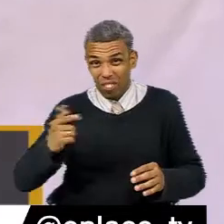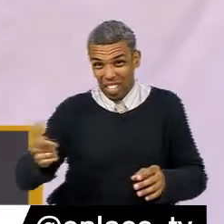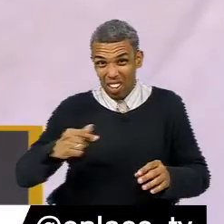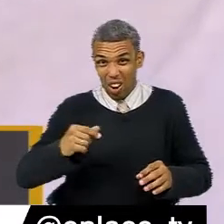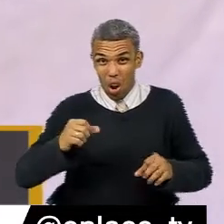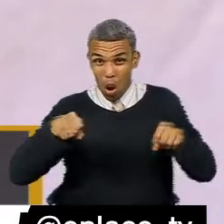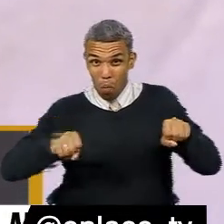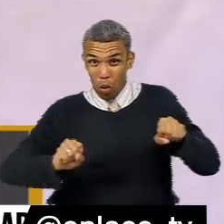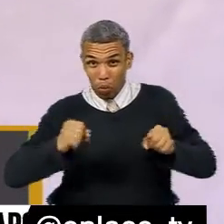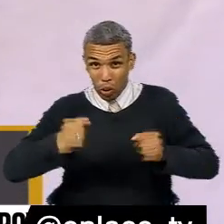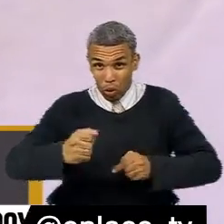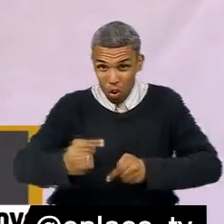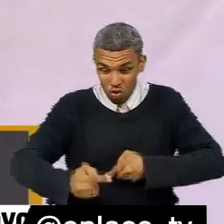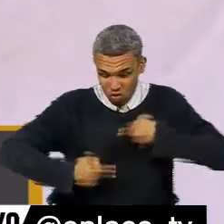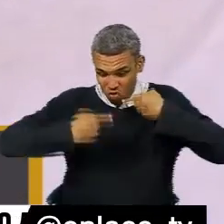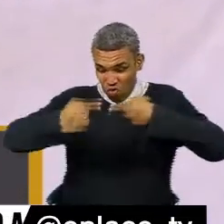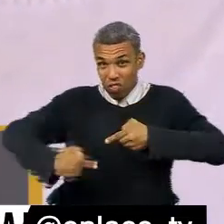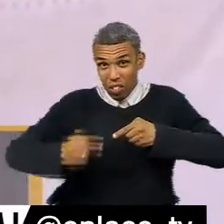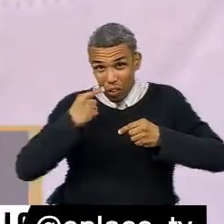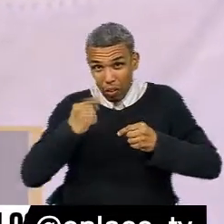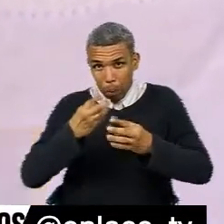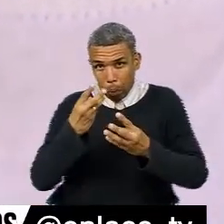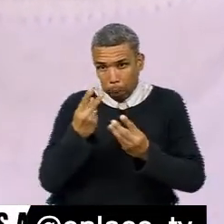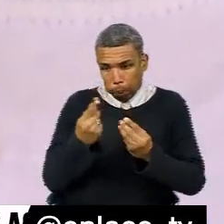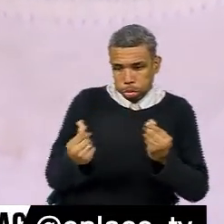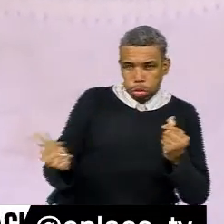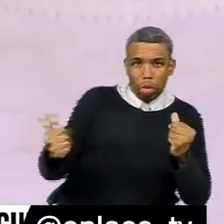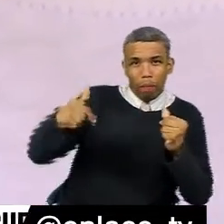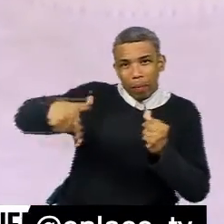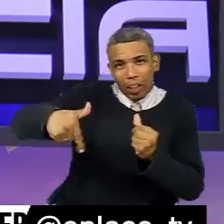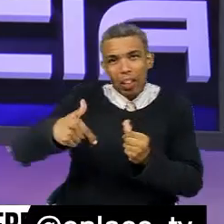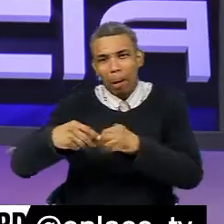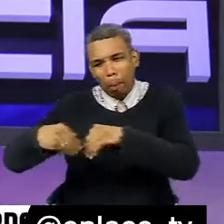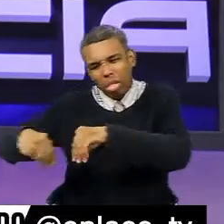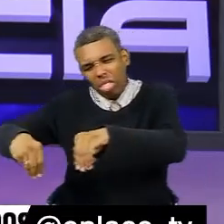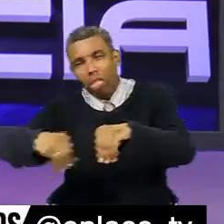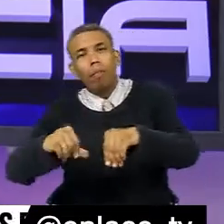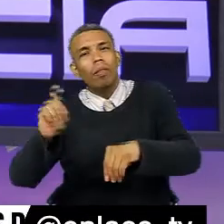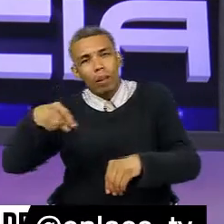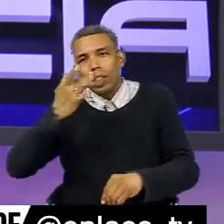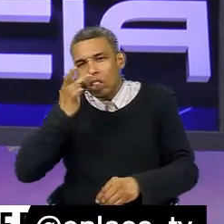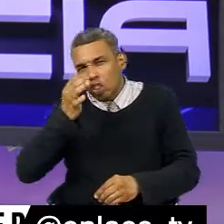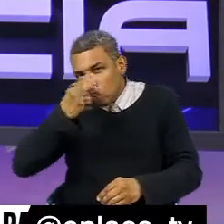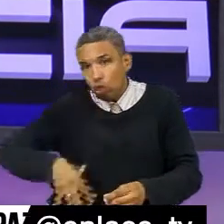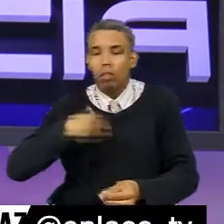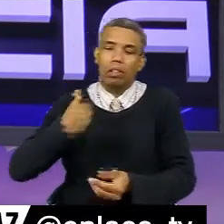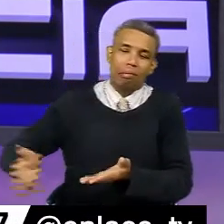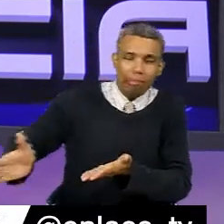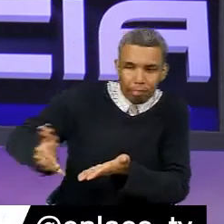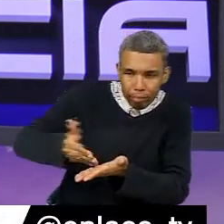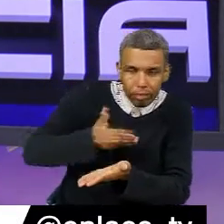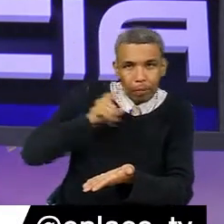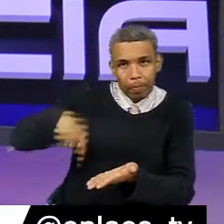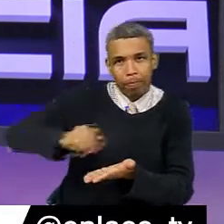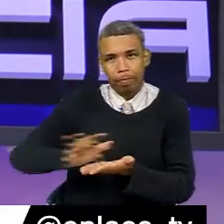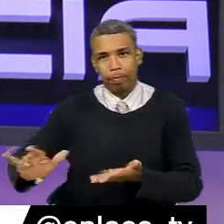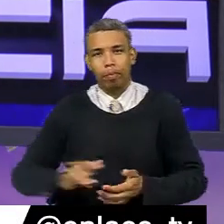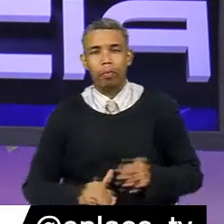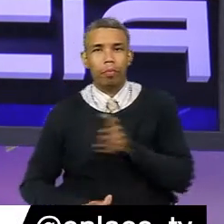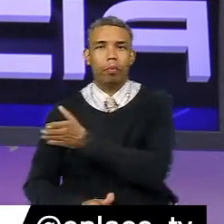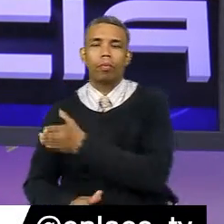adheridos al pavimento. Eso es lo que nosotros estamos pidiéndoles a ellos. La Policía Nacional adelantó los denominados